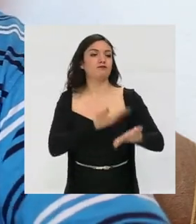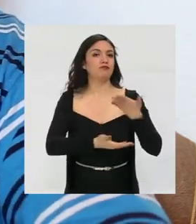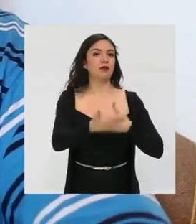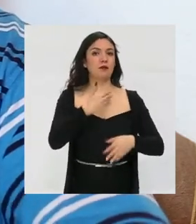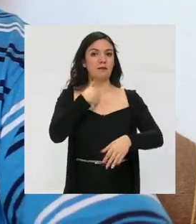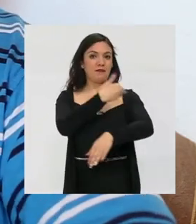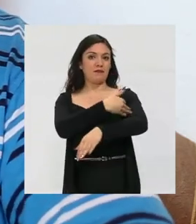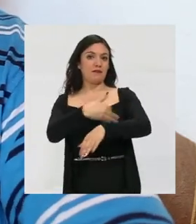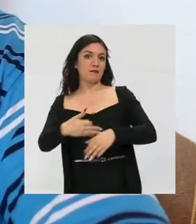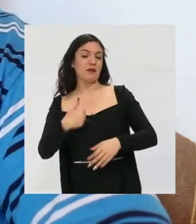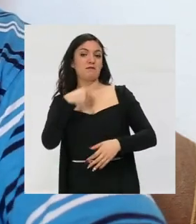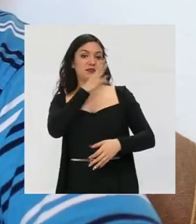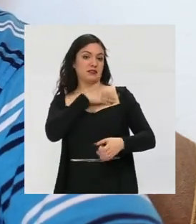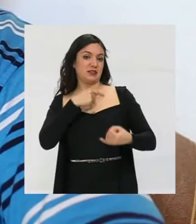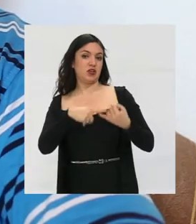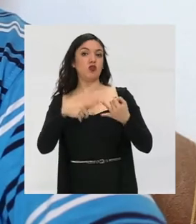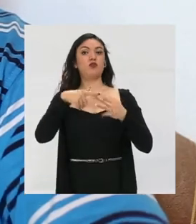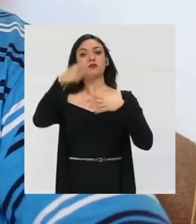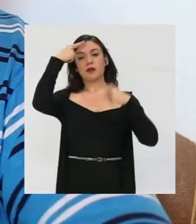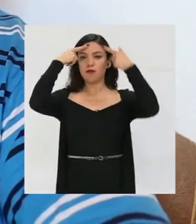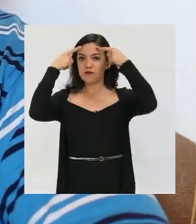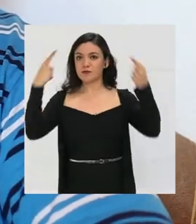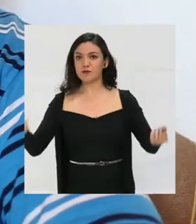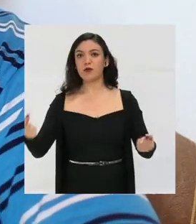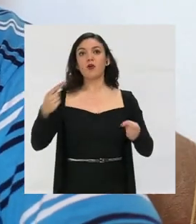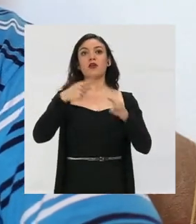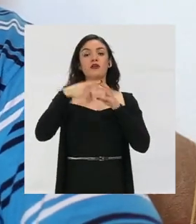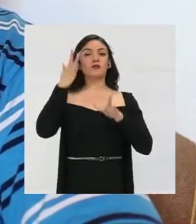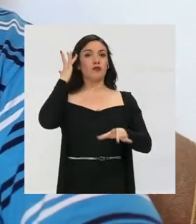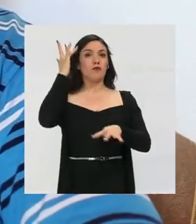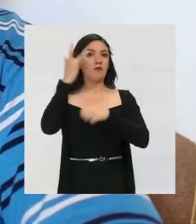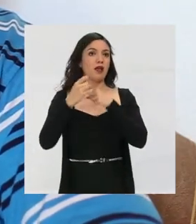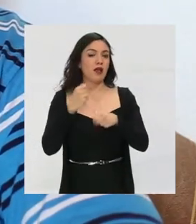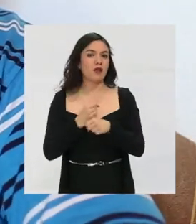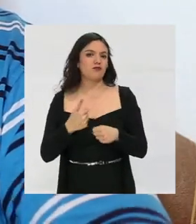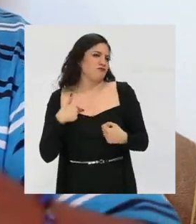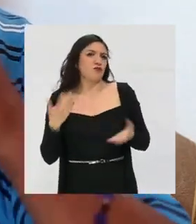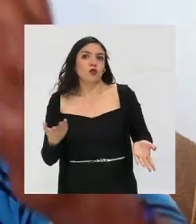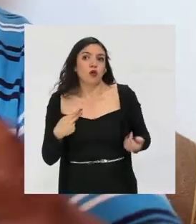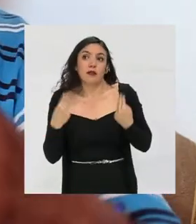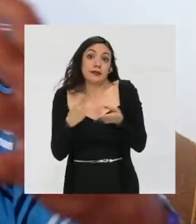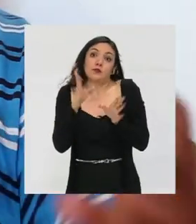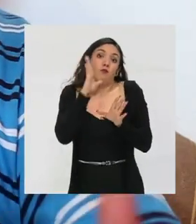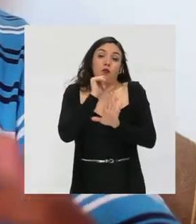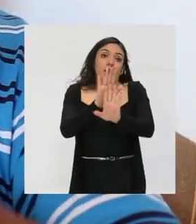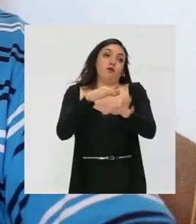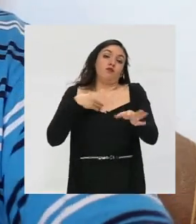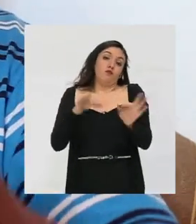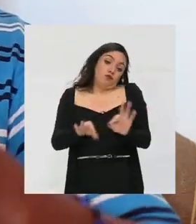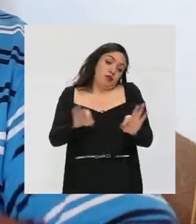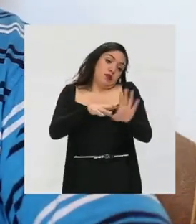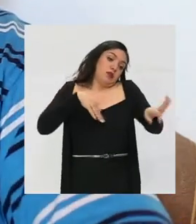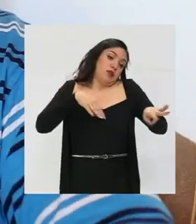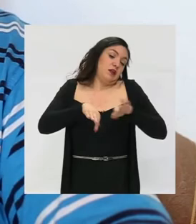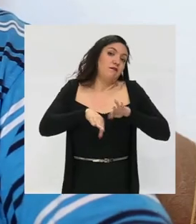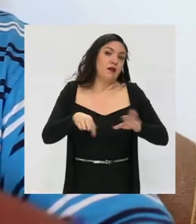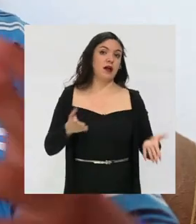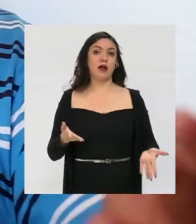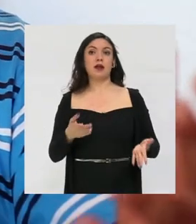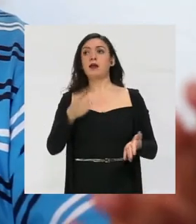mis hijos, graduaciones, cumpleaños, que yo decía, no, es que tengo que trabajar